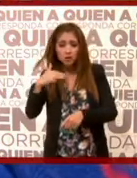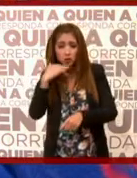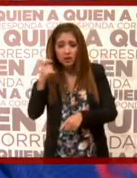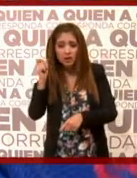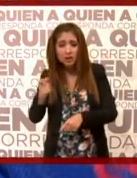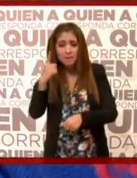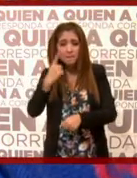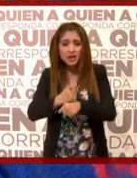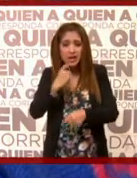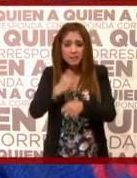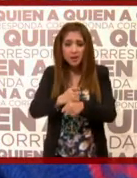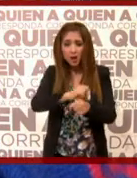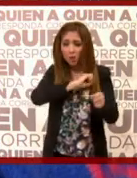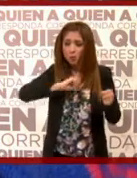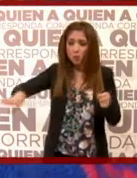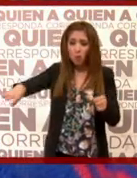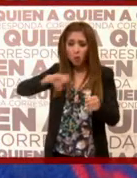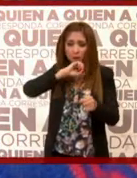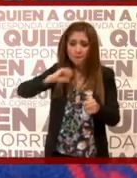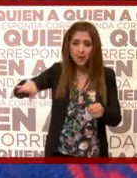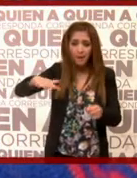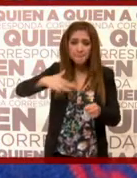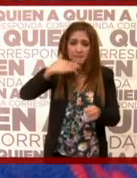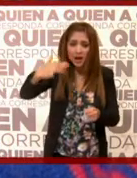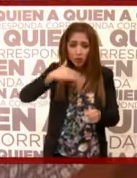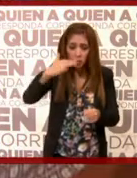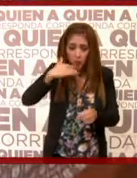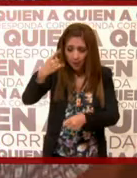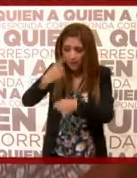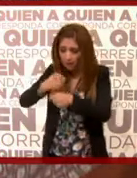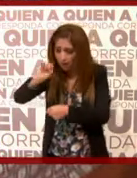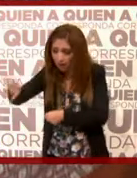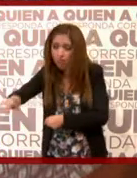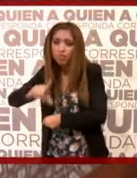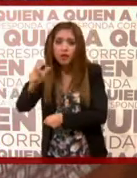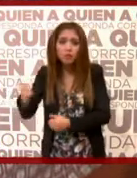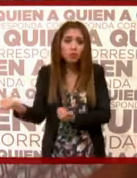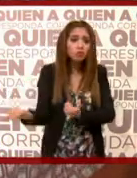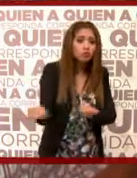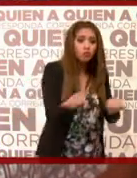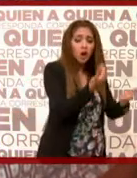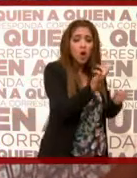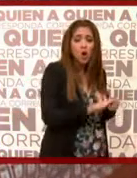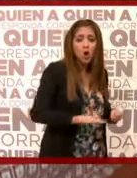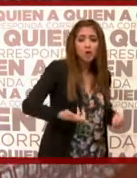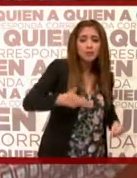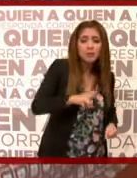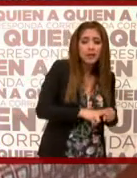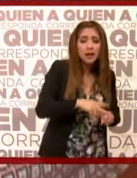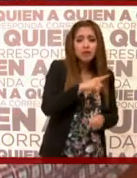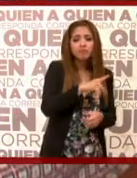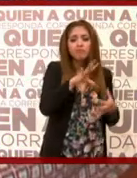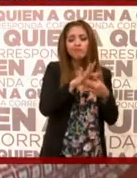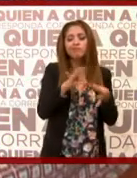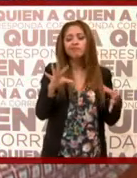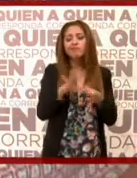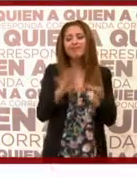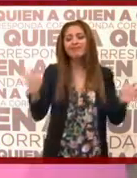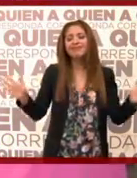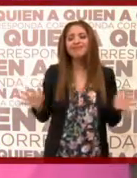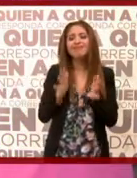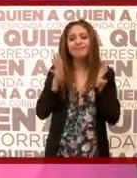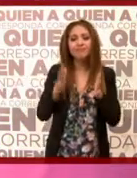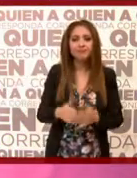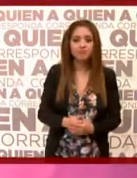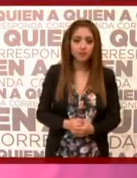para dejar la carga de desperdicios que el camión transportaba y luego al hospital público, donde el diagnóstico fue contundente. El